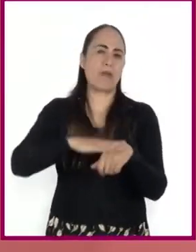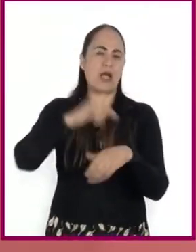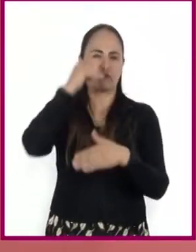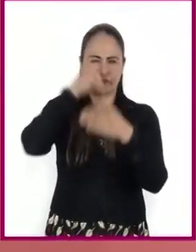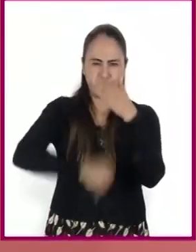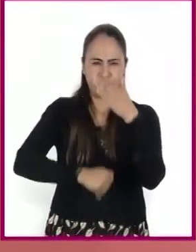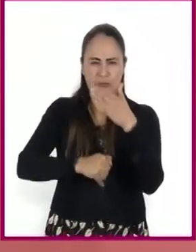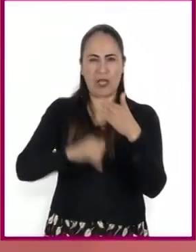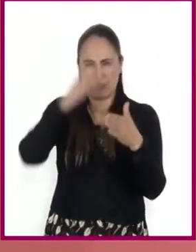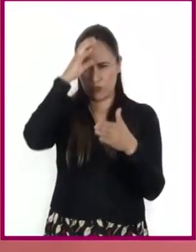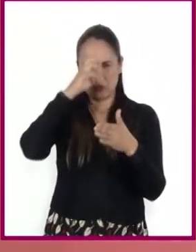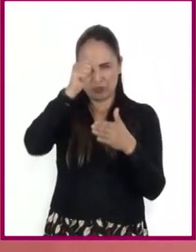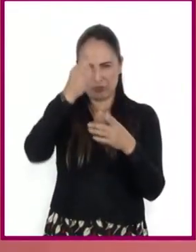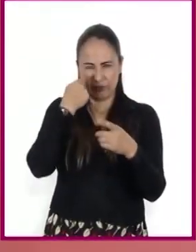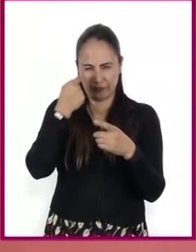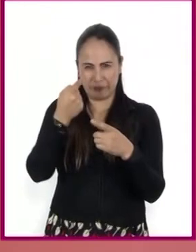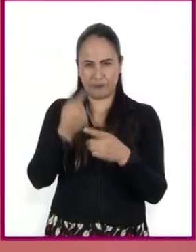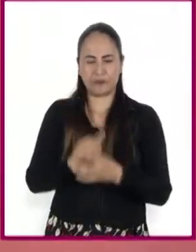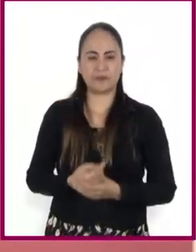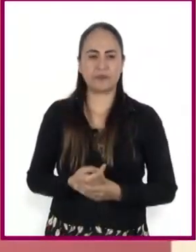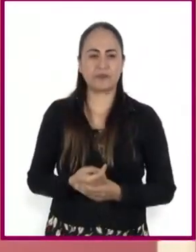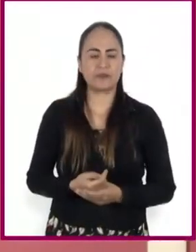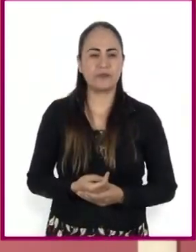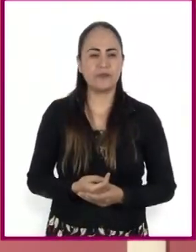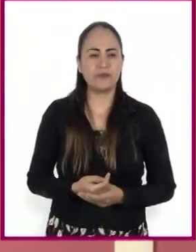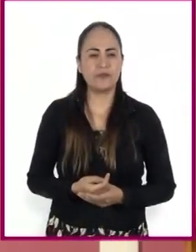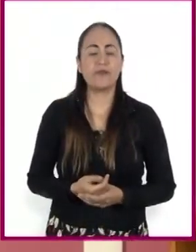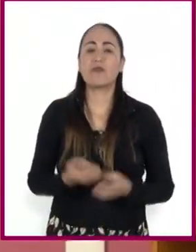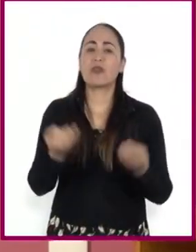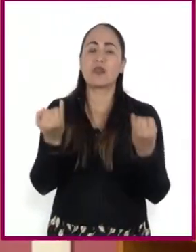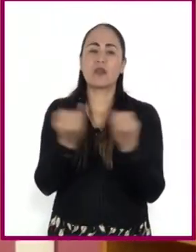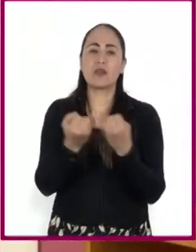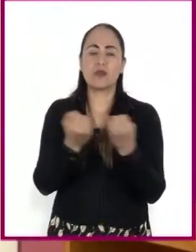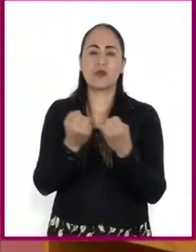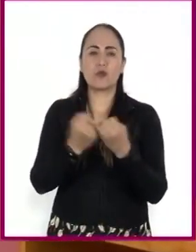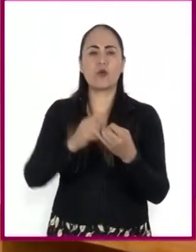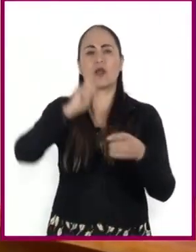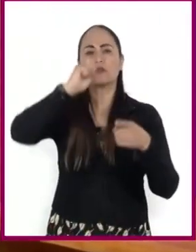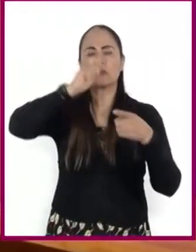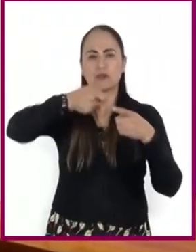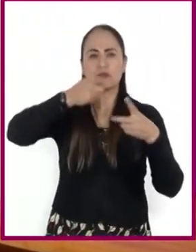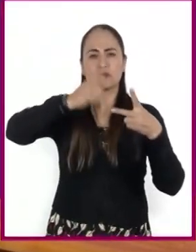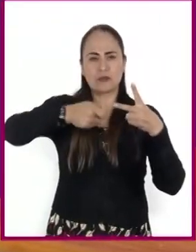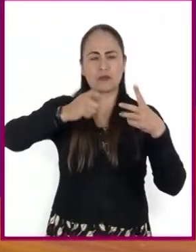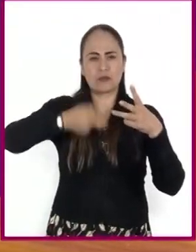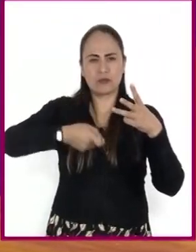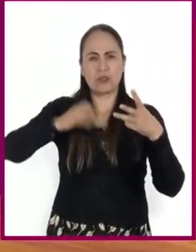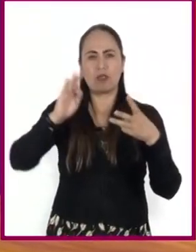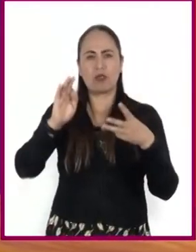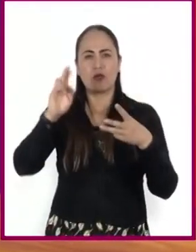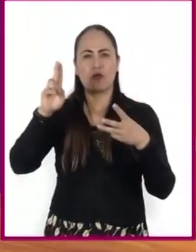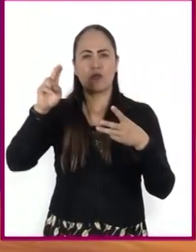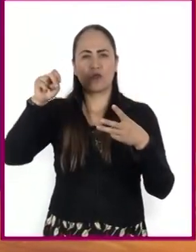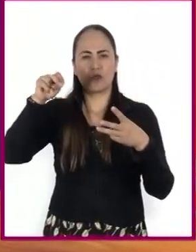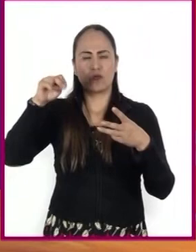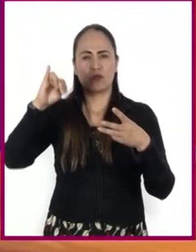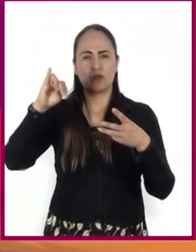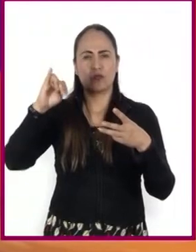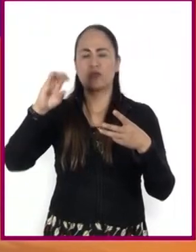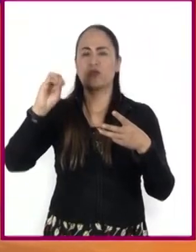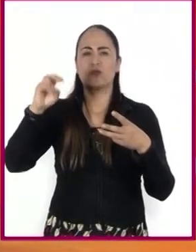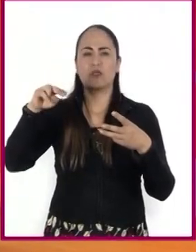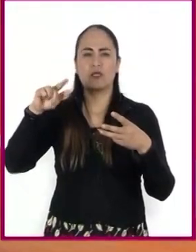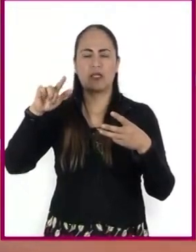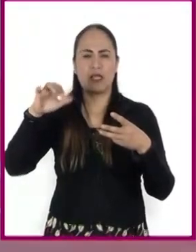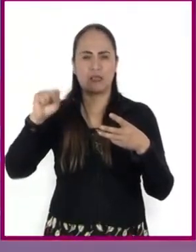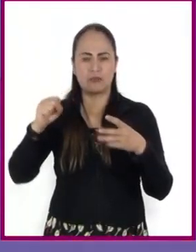concepto. Observen también que aunque las definiciones funcionales aclaran una situación, también se conforman de esta